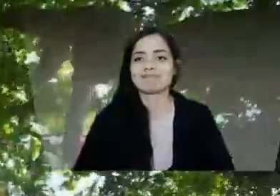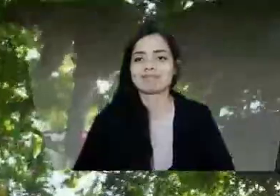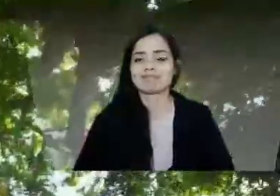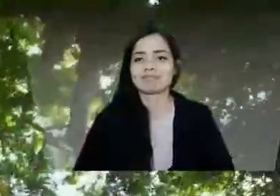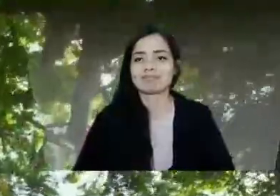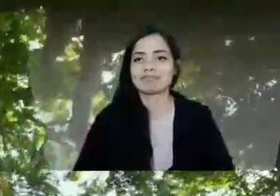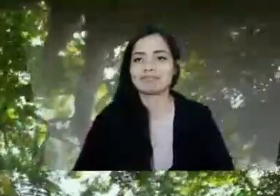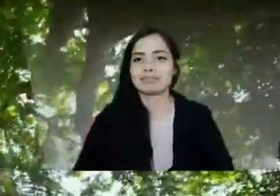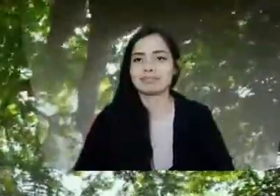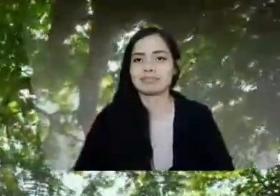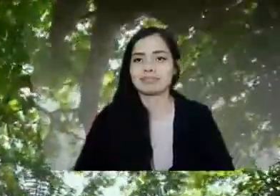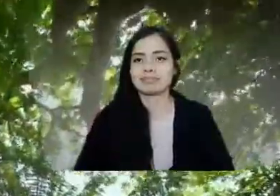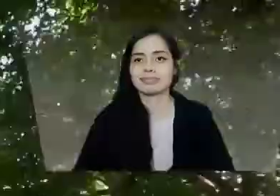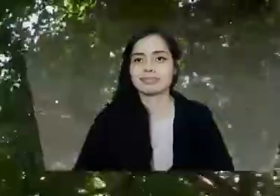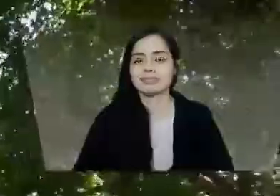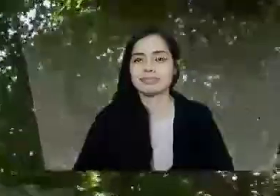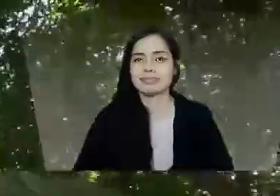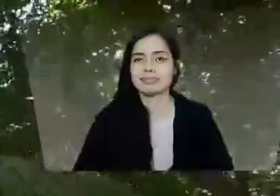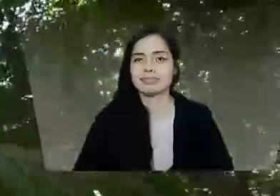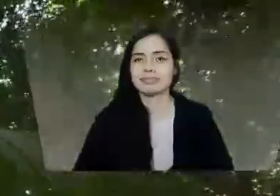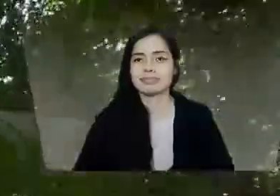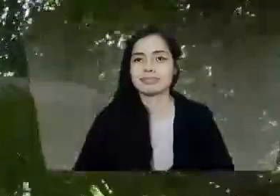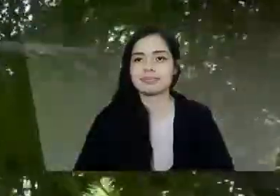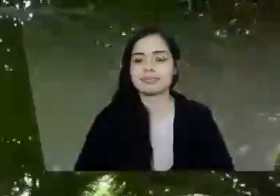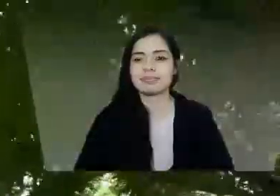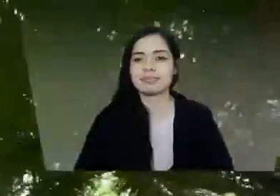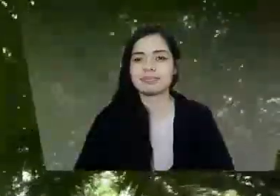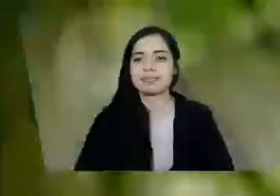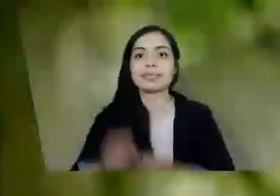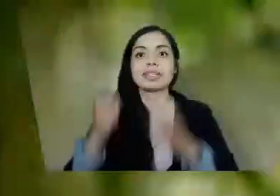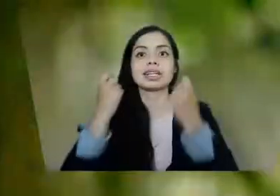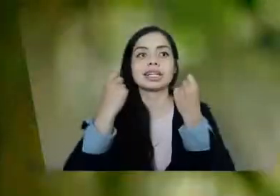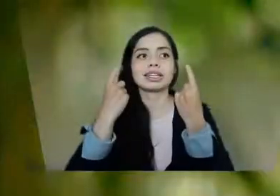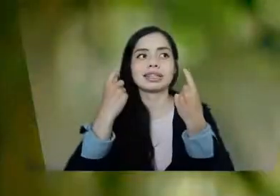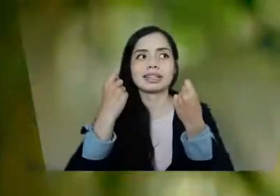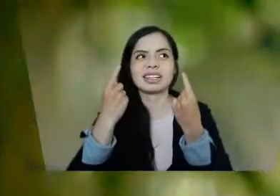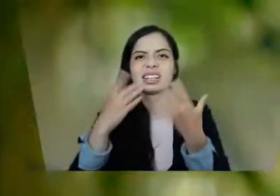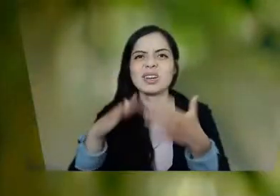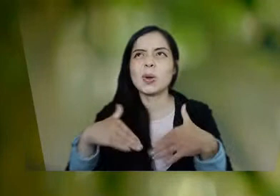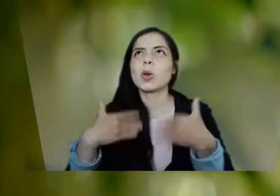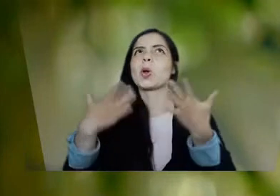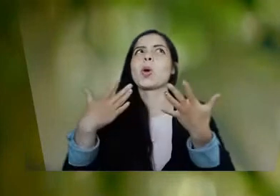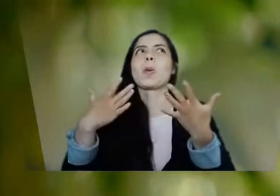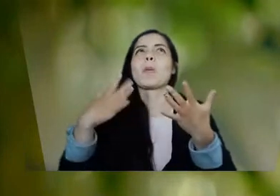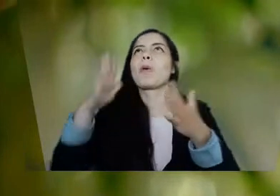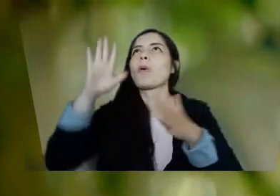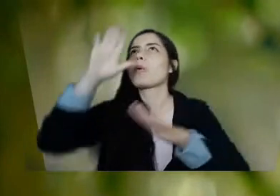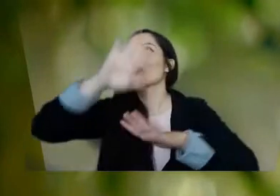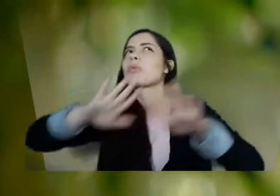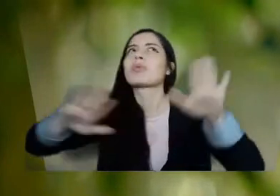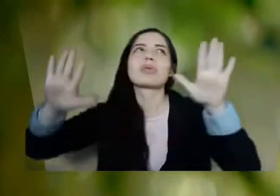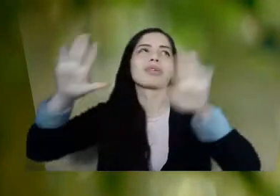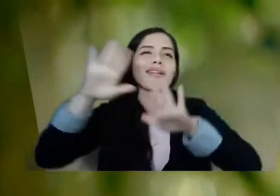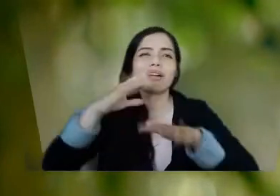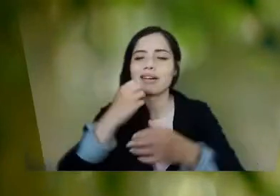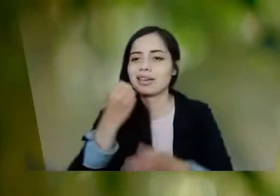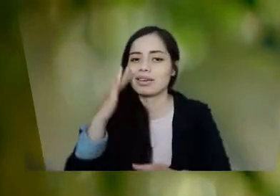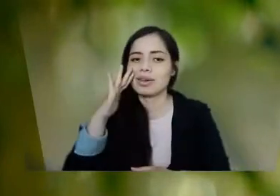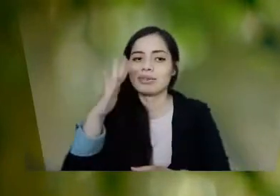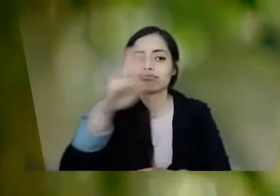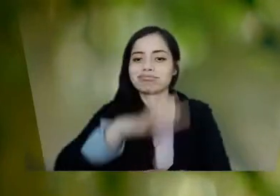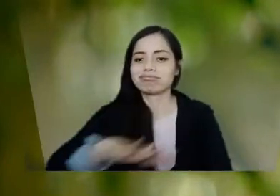Si entendemos cómo ha cambiado el paisaje y las aves han respondido a eso, podemos prevenir, digamos, extinciones y